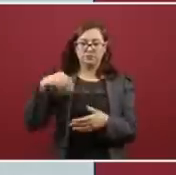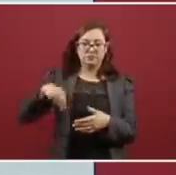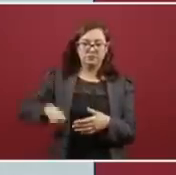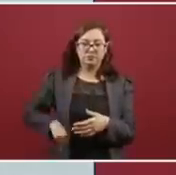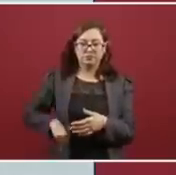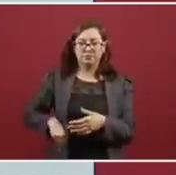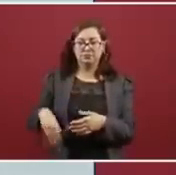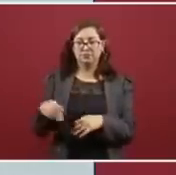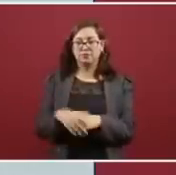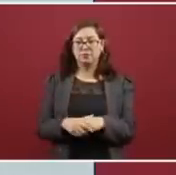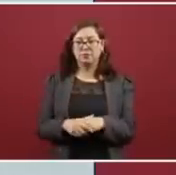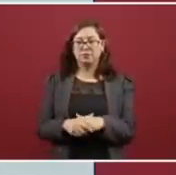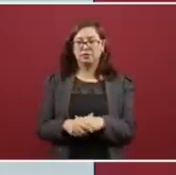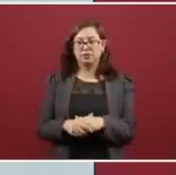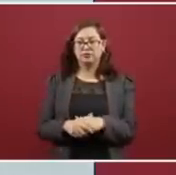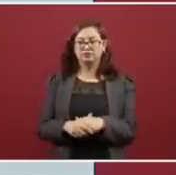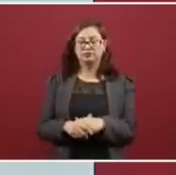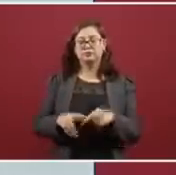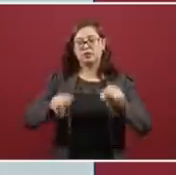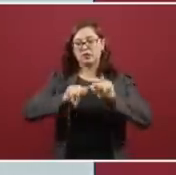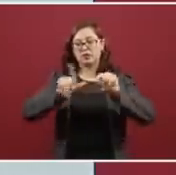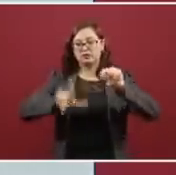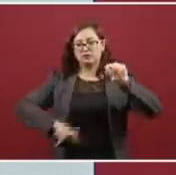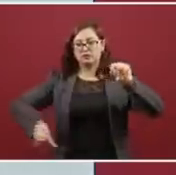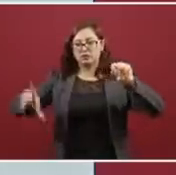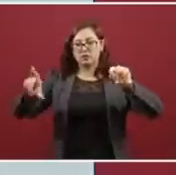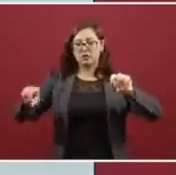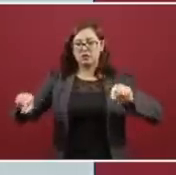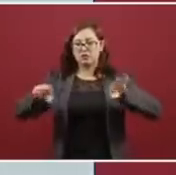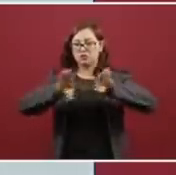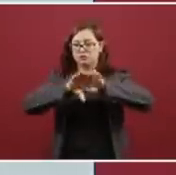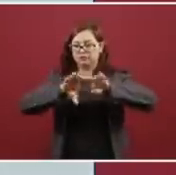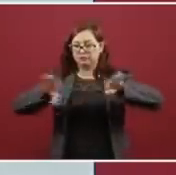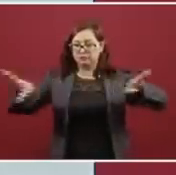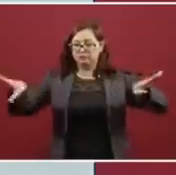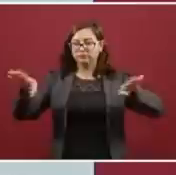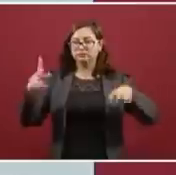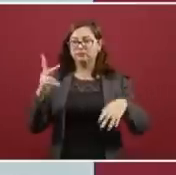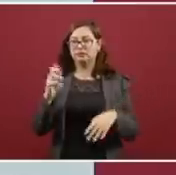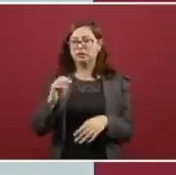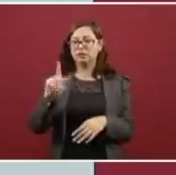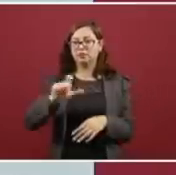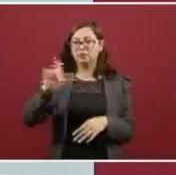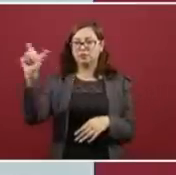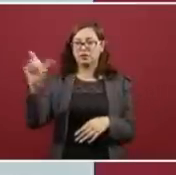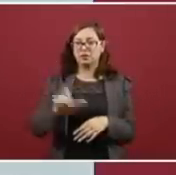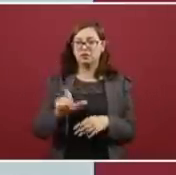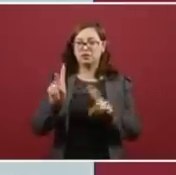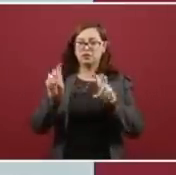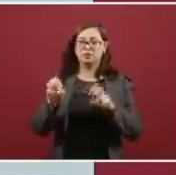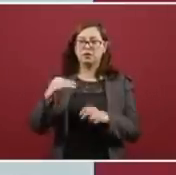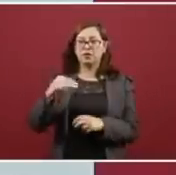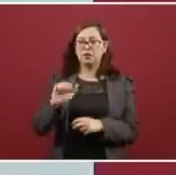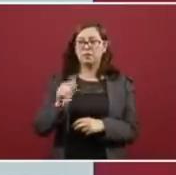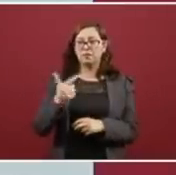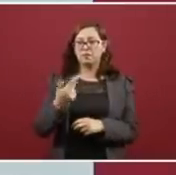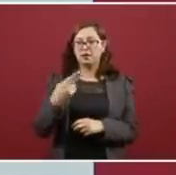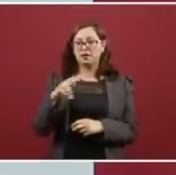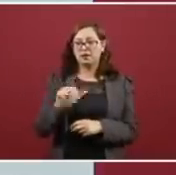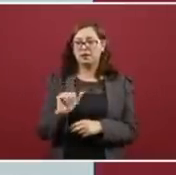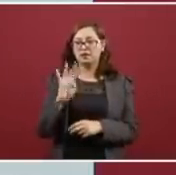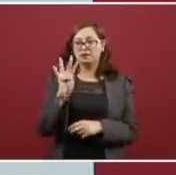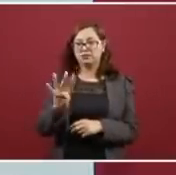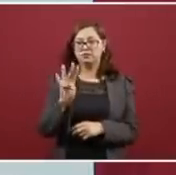margen y el promedio nacional del precio al público de los franquiciatarios de pemex en gasolina magna es